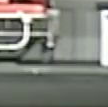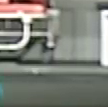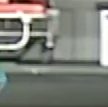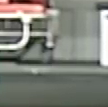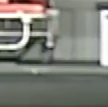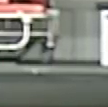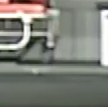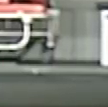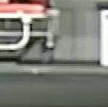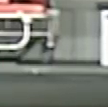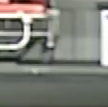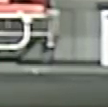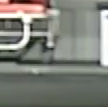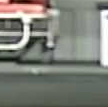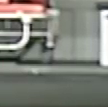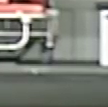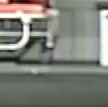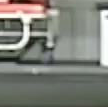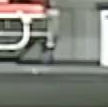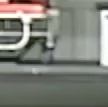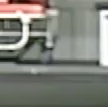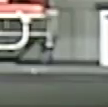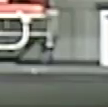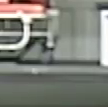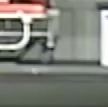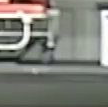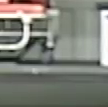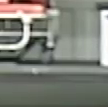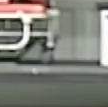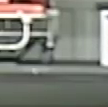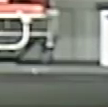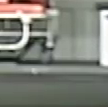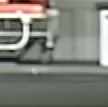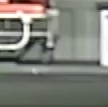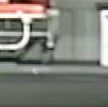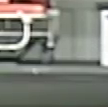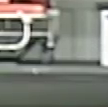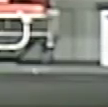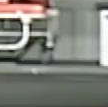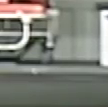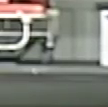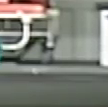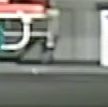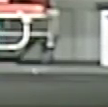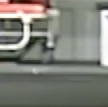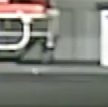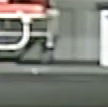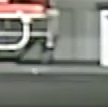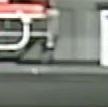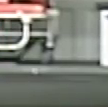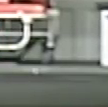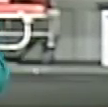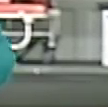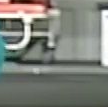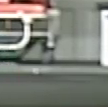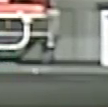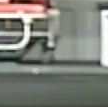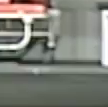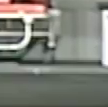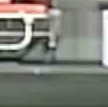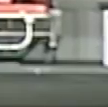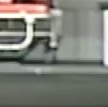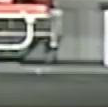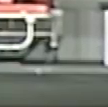se ha afectado la vida económica del país. Pero aquí no se ha cerrado una escuela, no se ha cerrado un liceo, no se ha cerrado